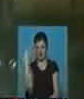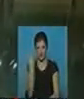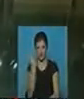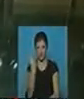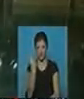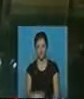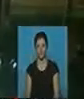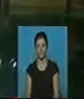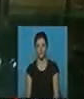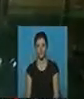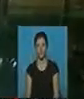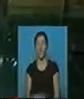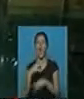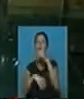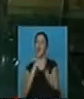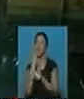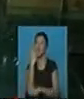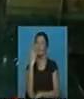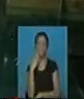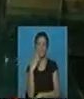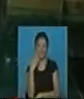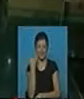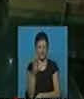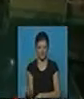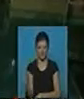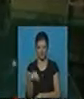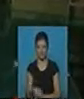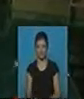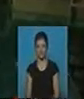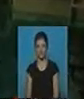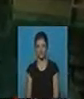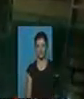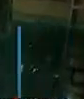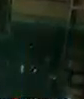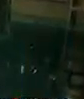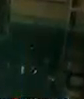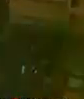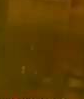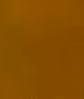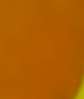Internacional hasta las 14. Ya volvemos.